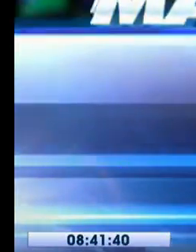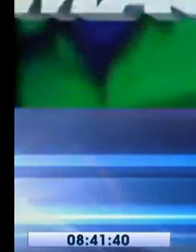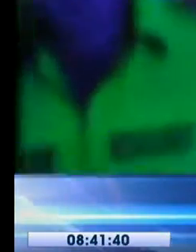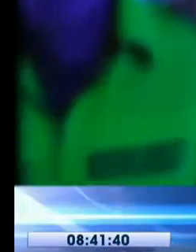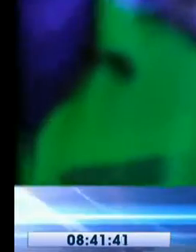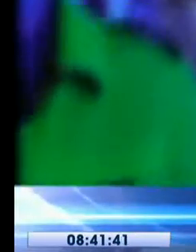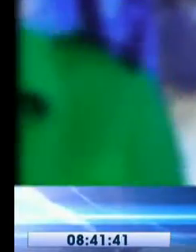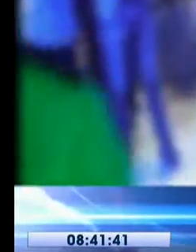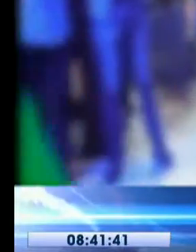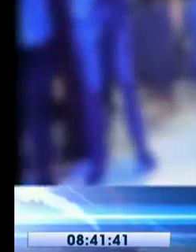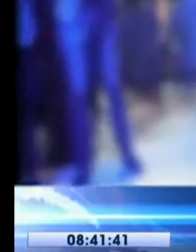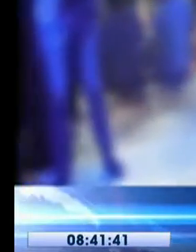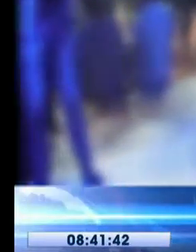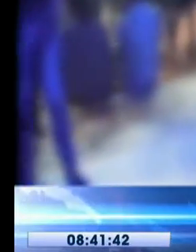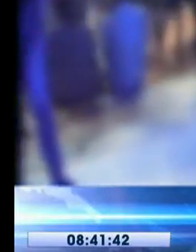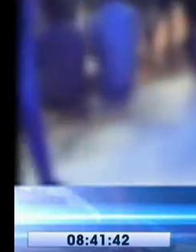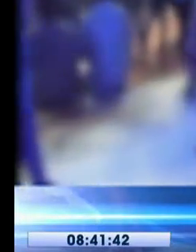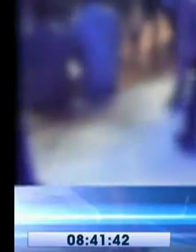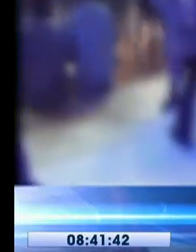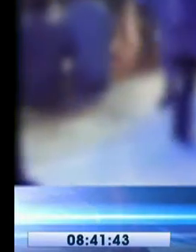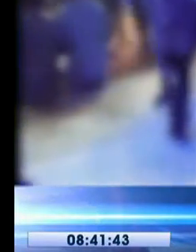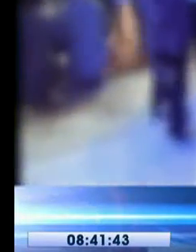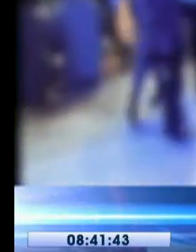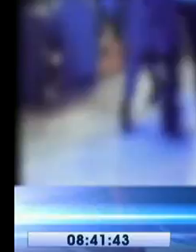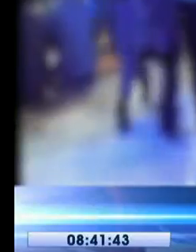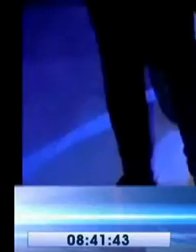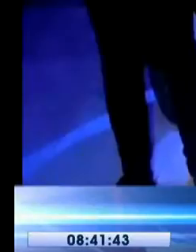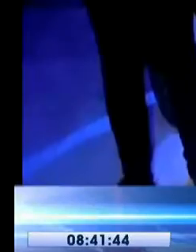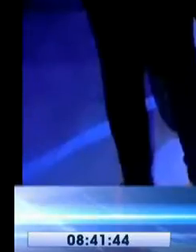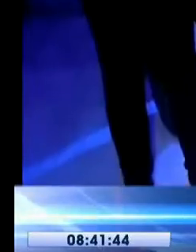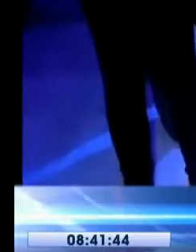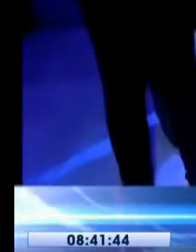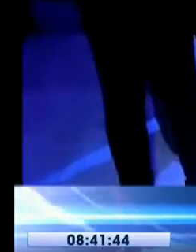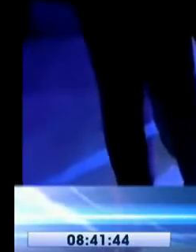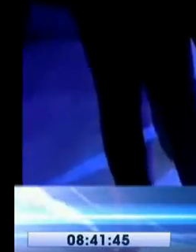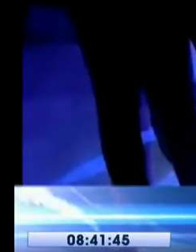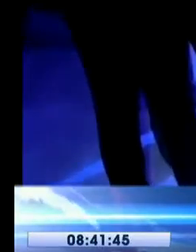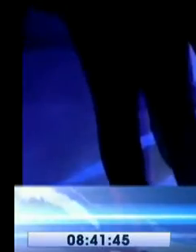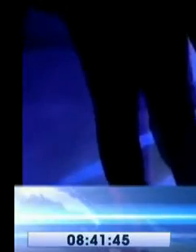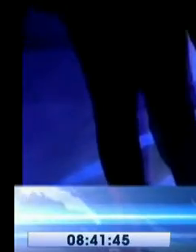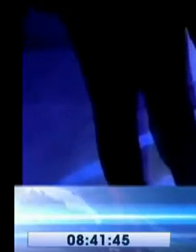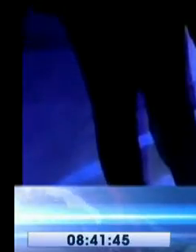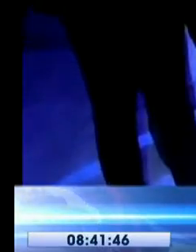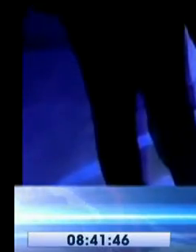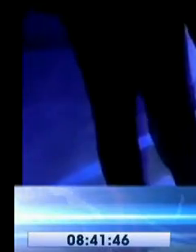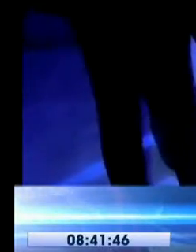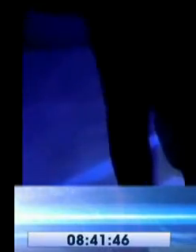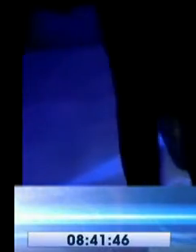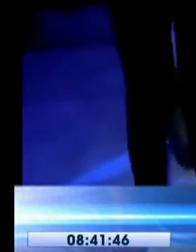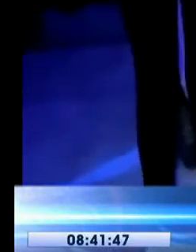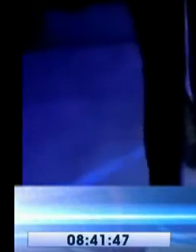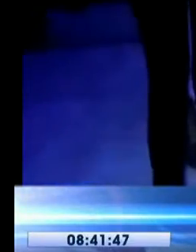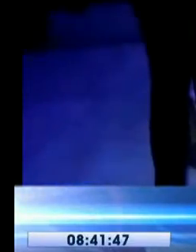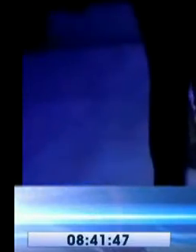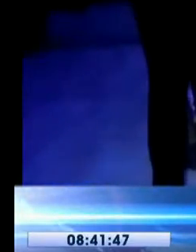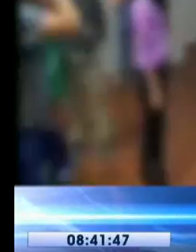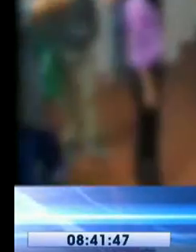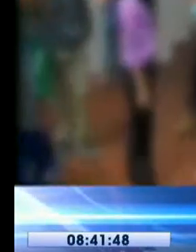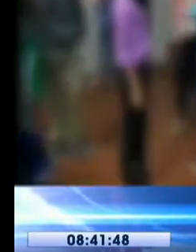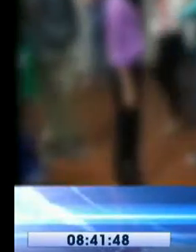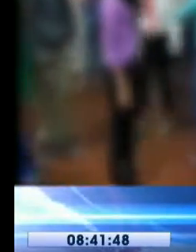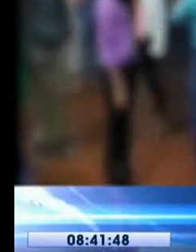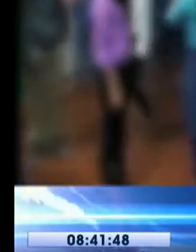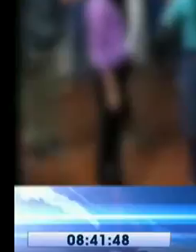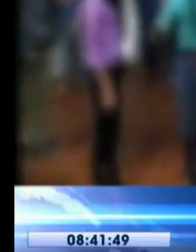¿Sabe dónde está su hijo? Mucha atención. 80 menores de edad fueron encontrados